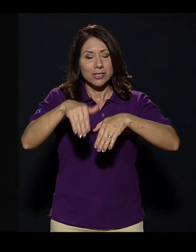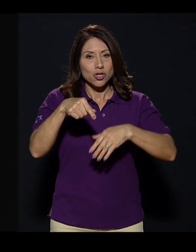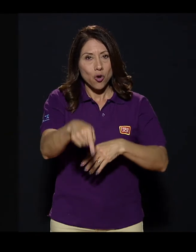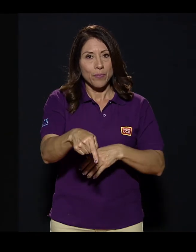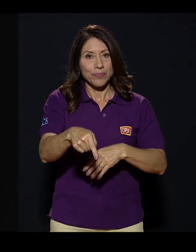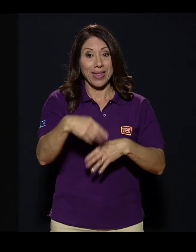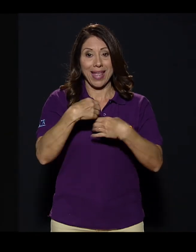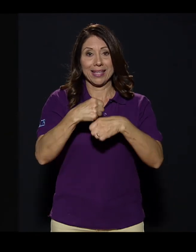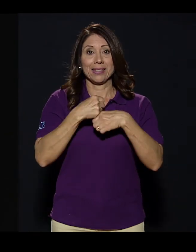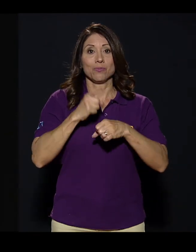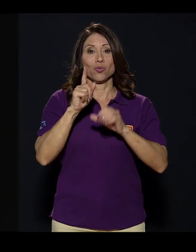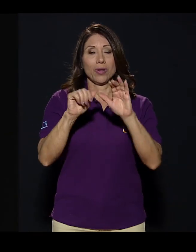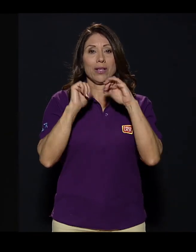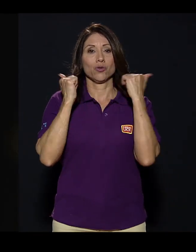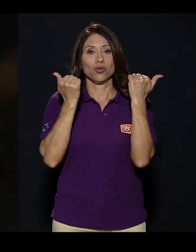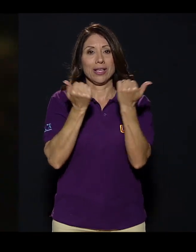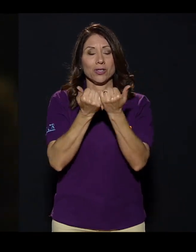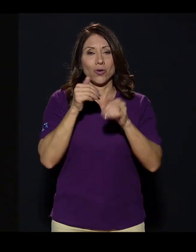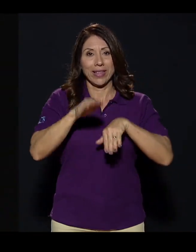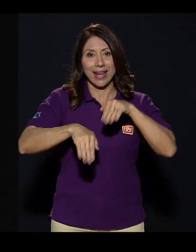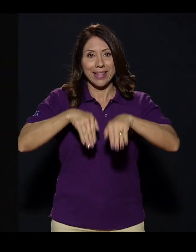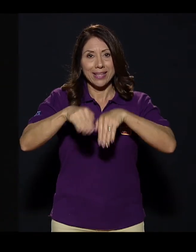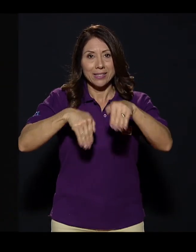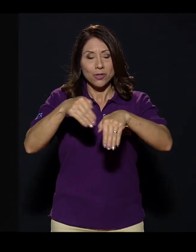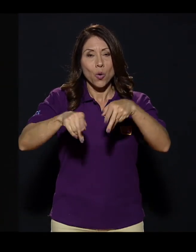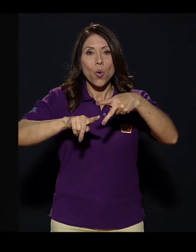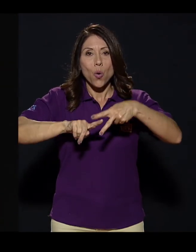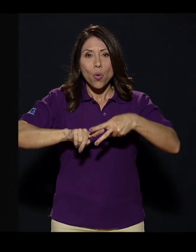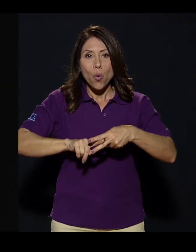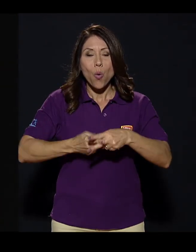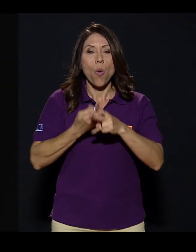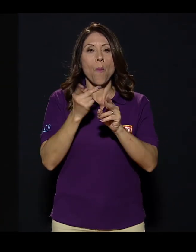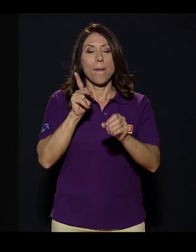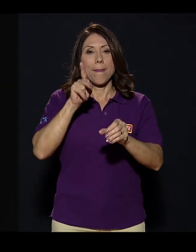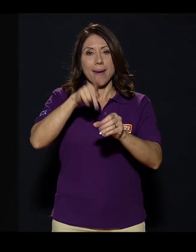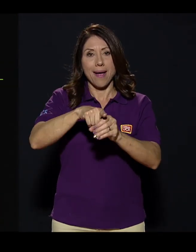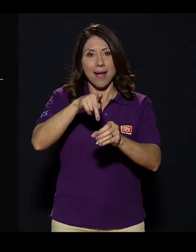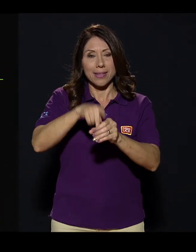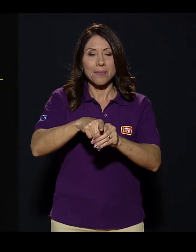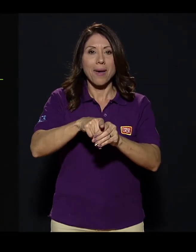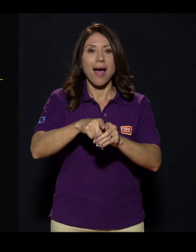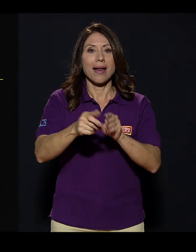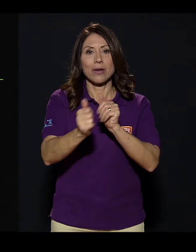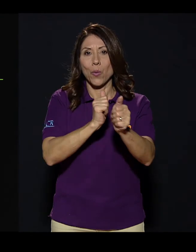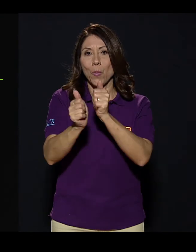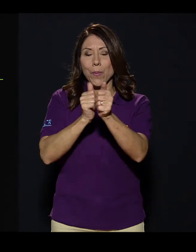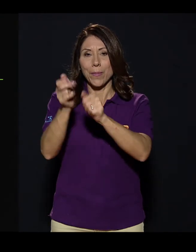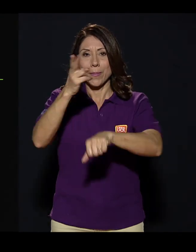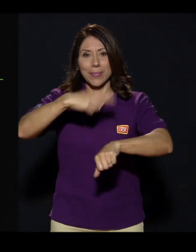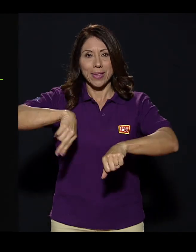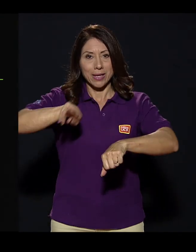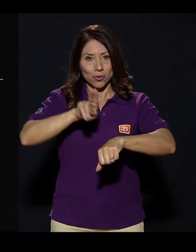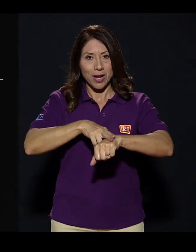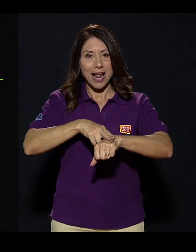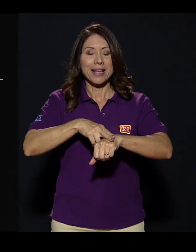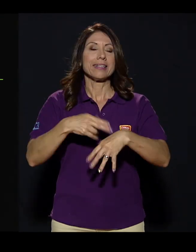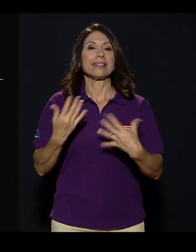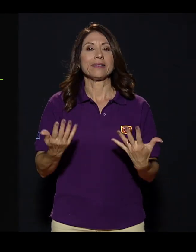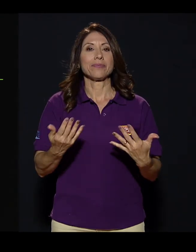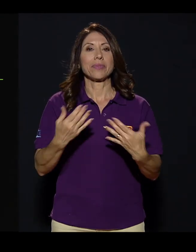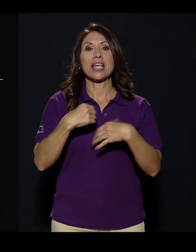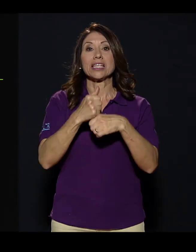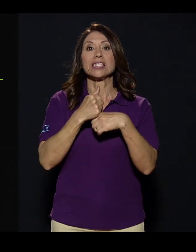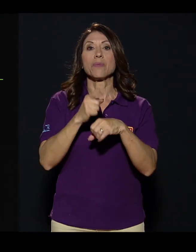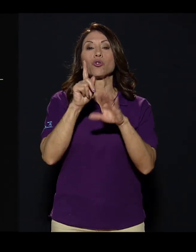competencias nacionales, hicimos una asociación deportiva. Por los logros de la asociación, en algún momento me